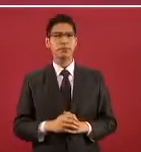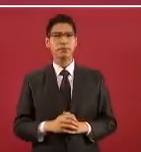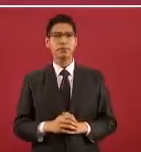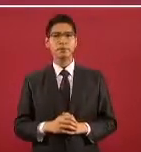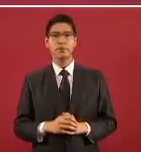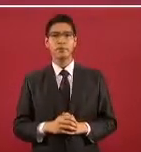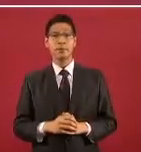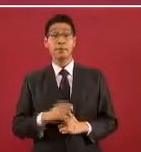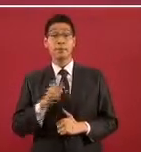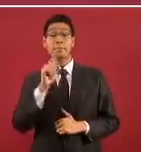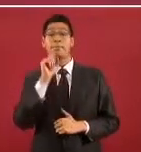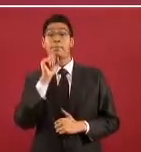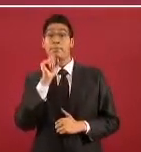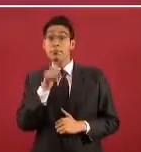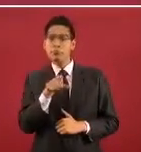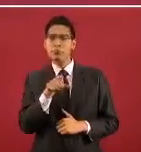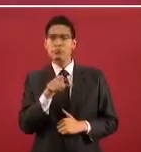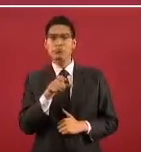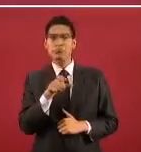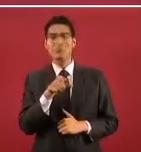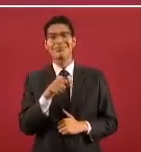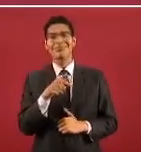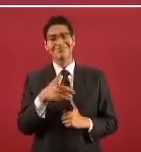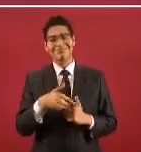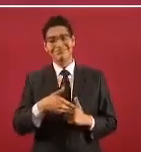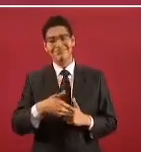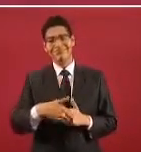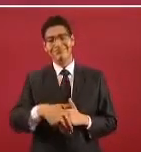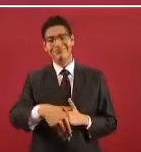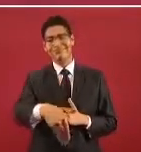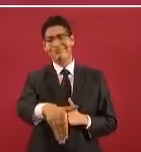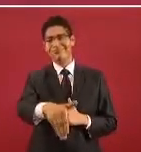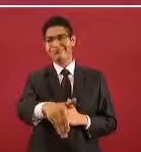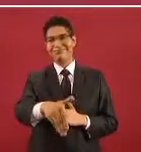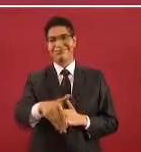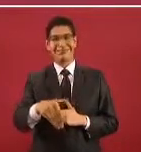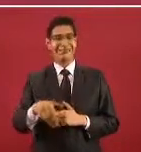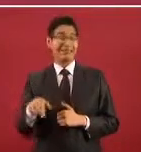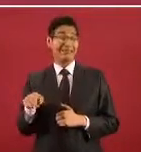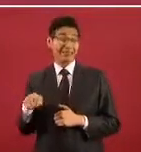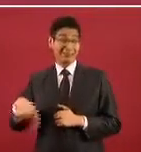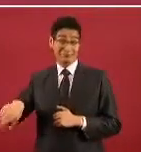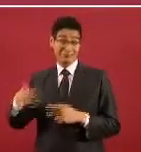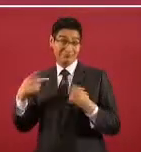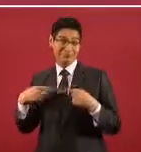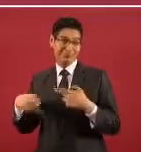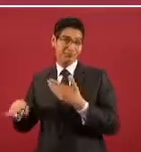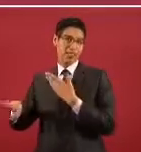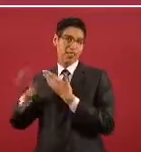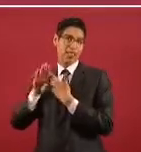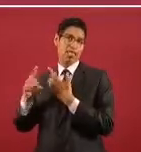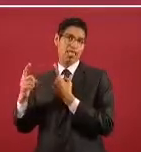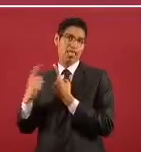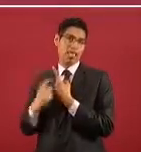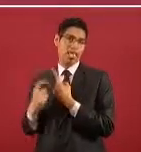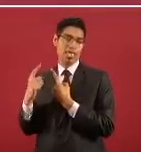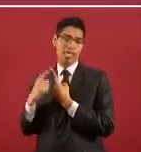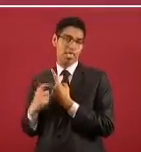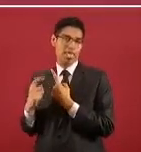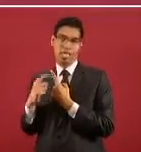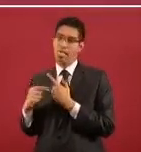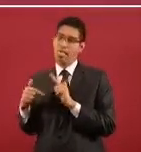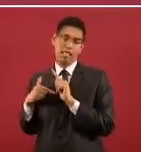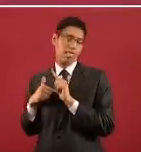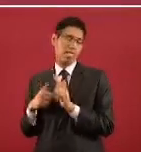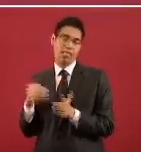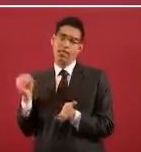Y desde luego que van a seguir los adversarios queriendo debilitarnos, pero no lo